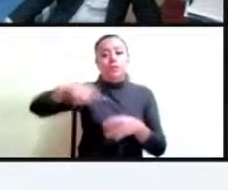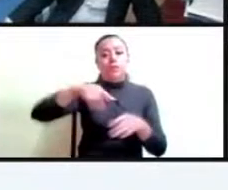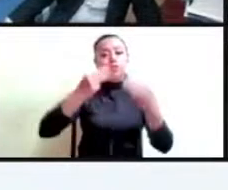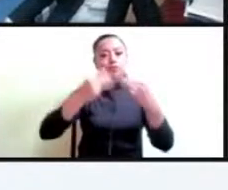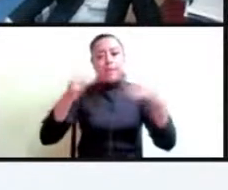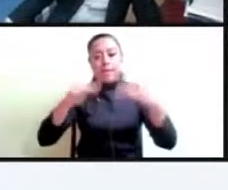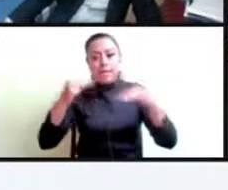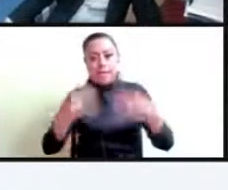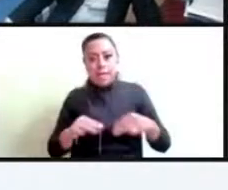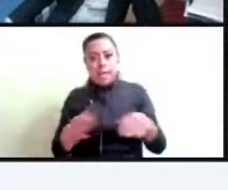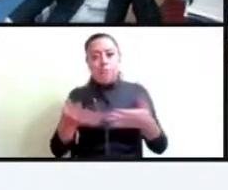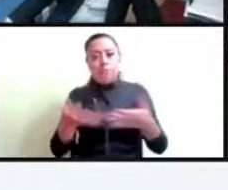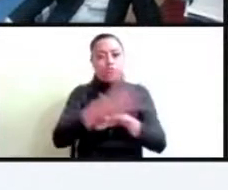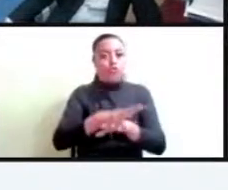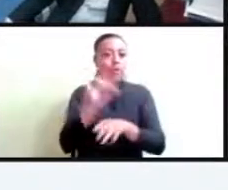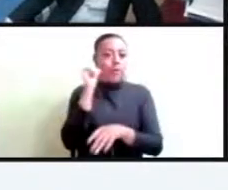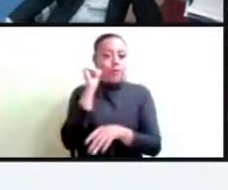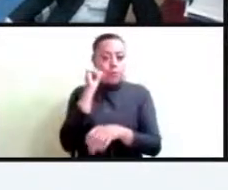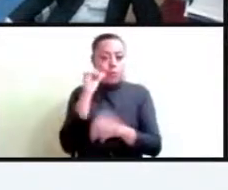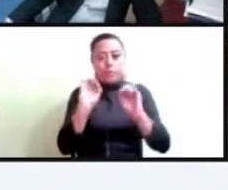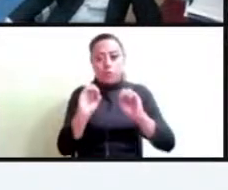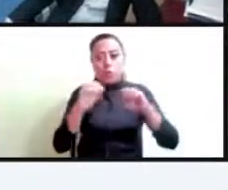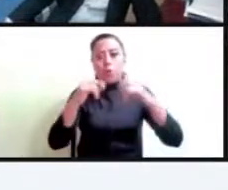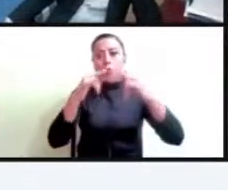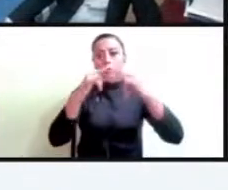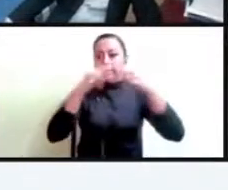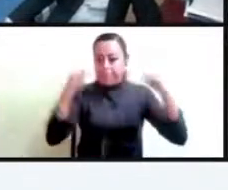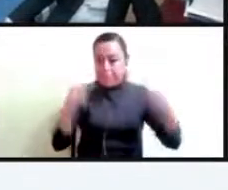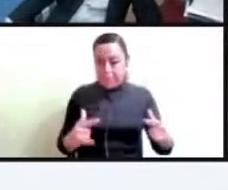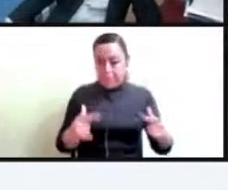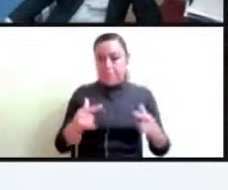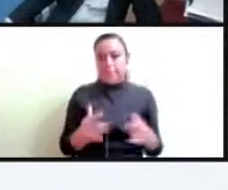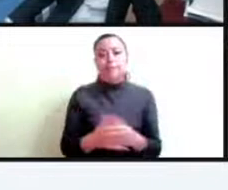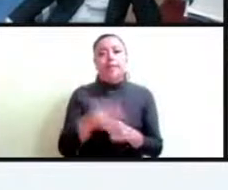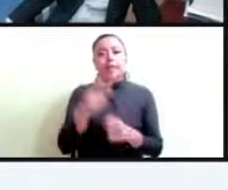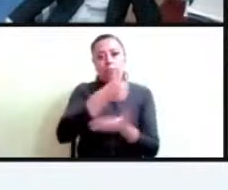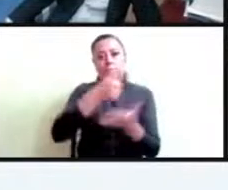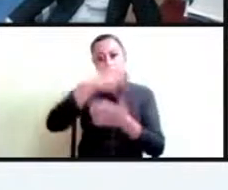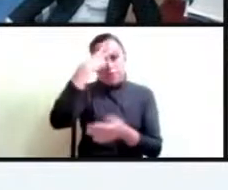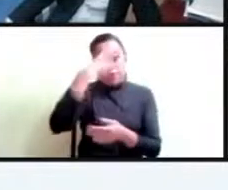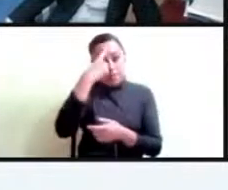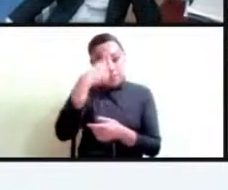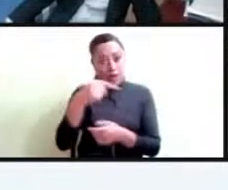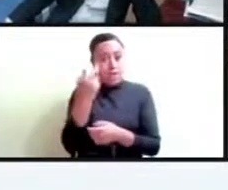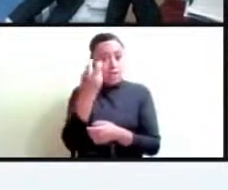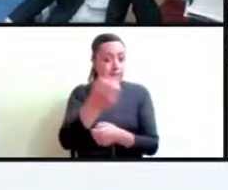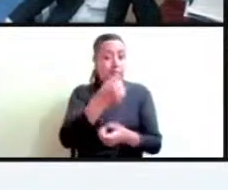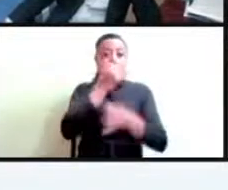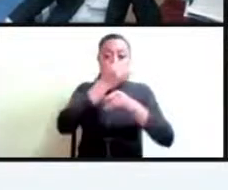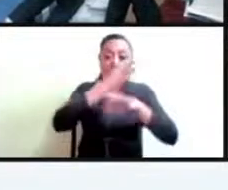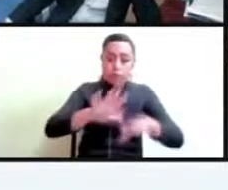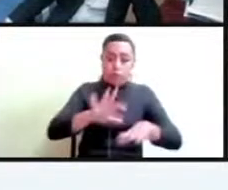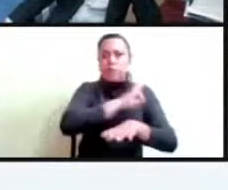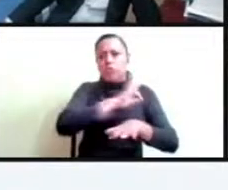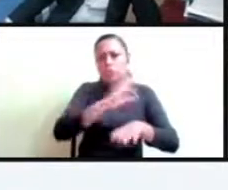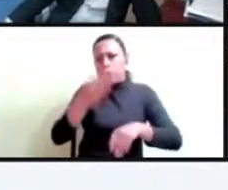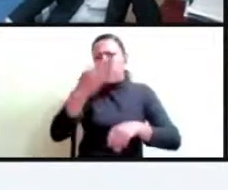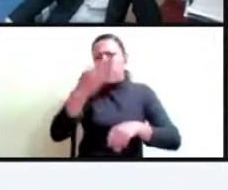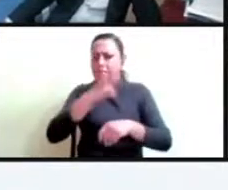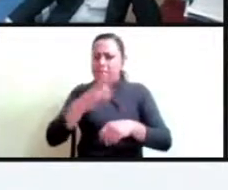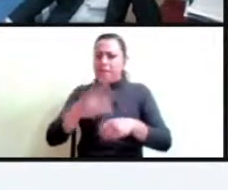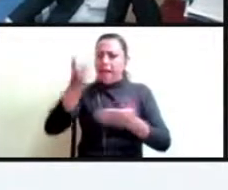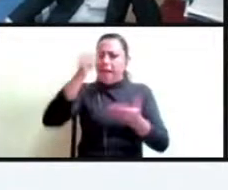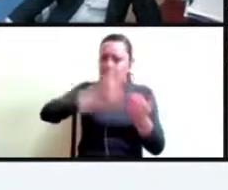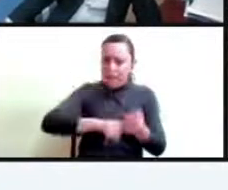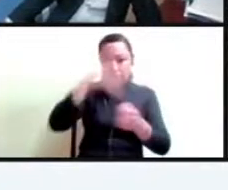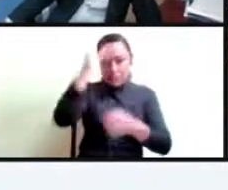operan en la Ciudad de México, lo anterior, a fin de que dicha información pueda ser considerada dentro de convenios de colaboración